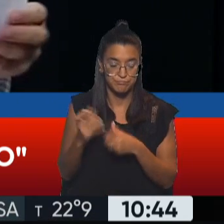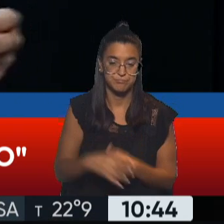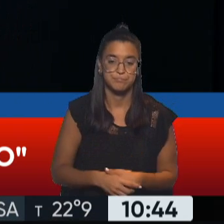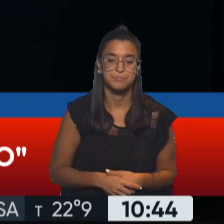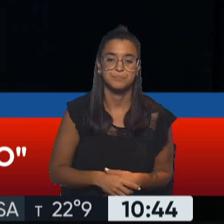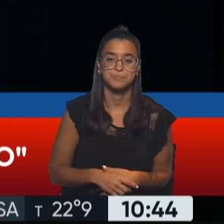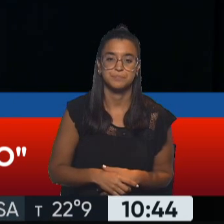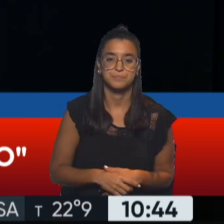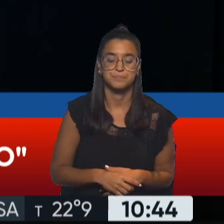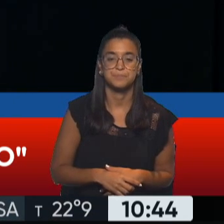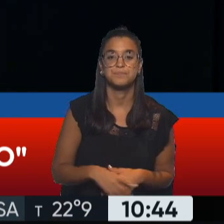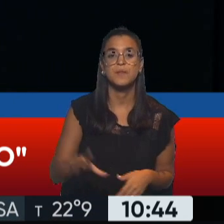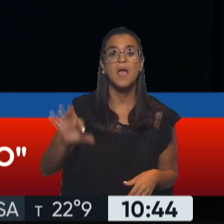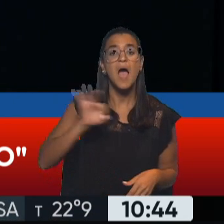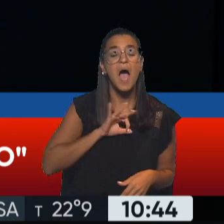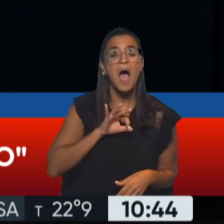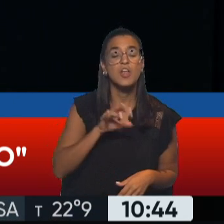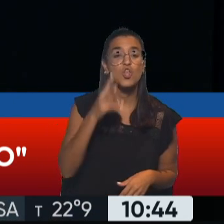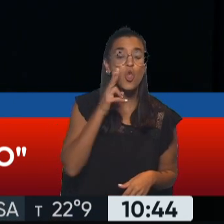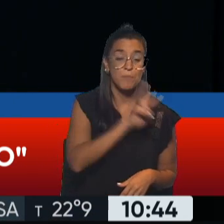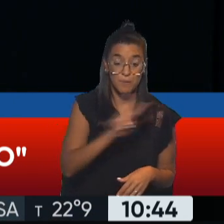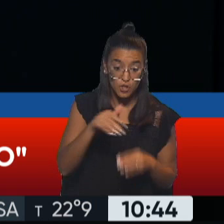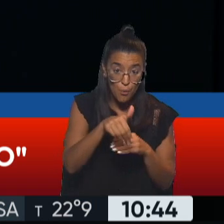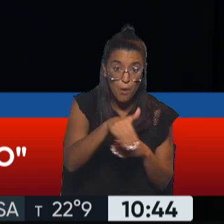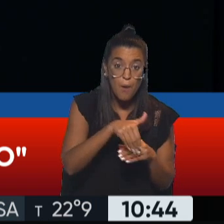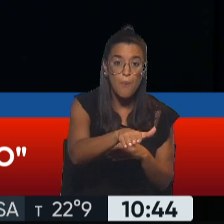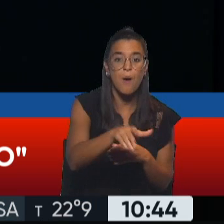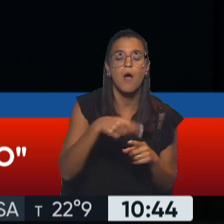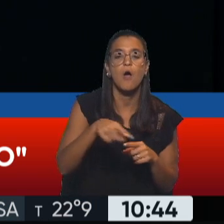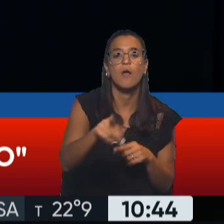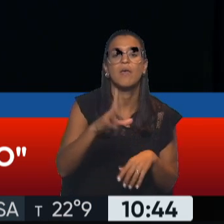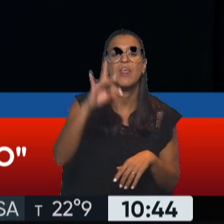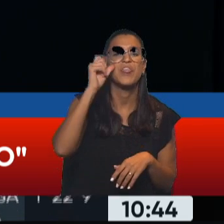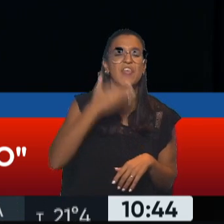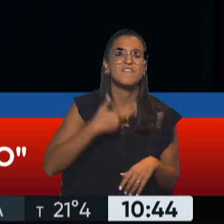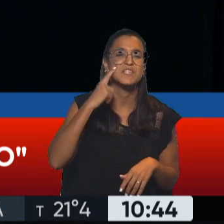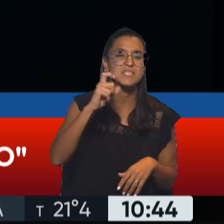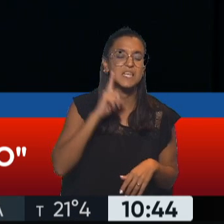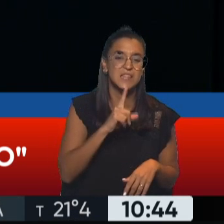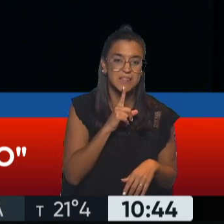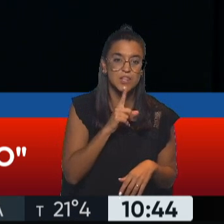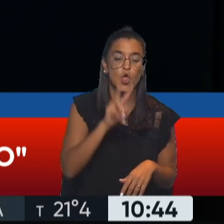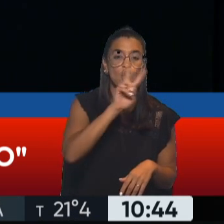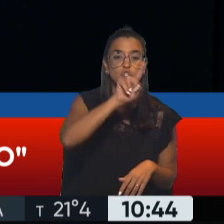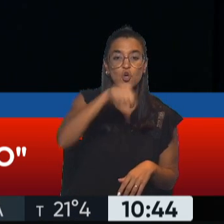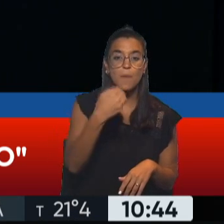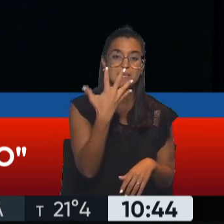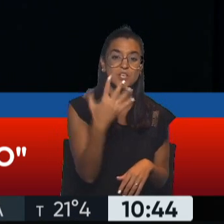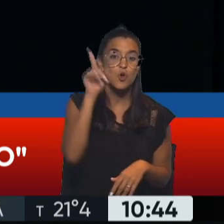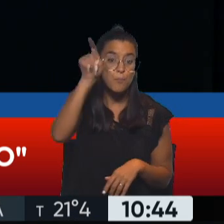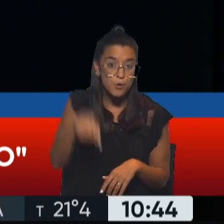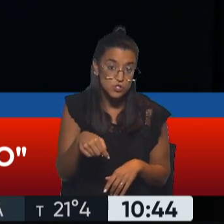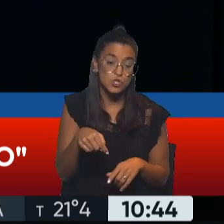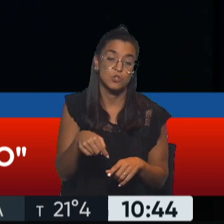Para el año 2022 se proyecta un déficit fiscal primario de 2,5%